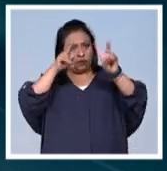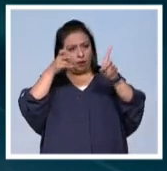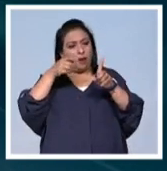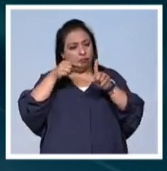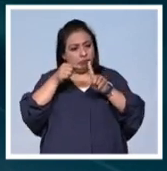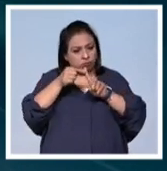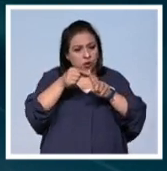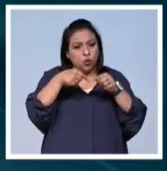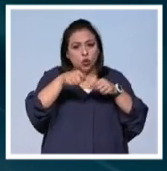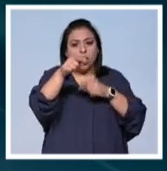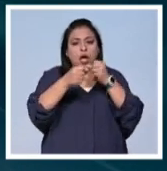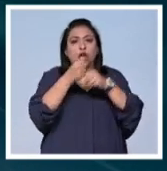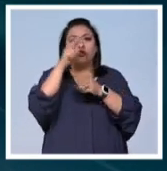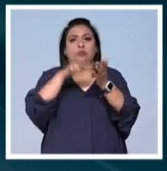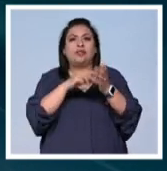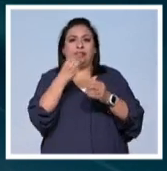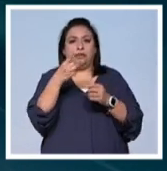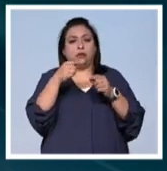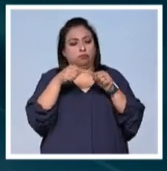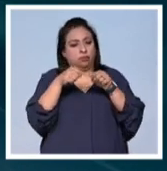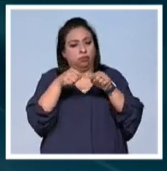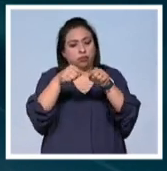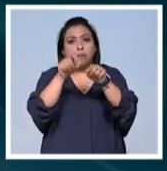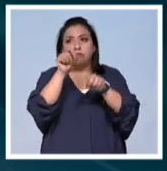conducirá a lo largo del 2023